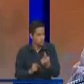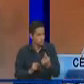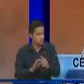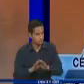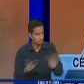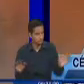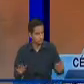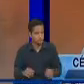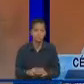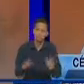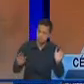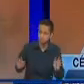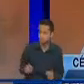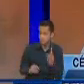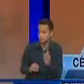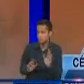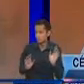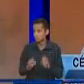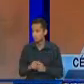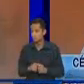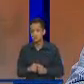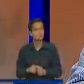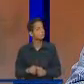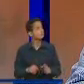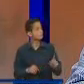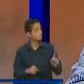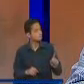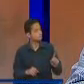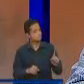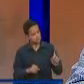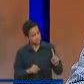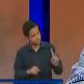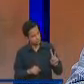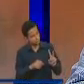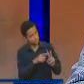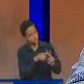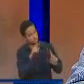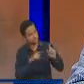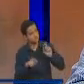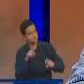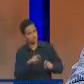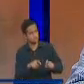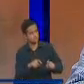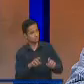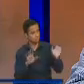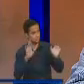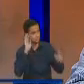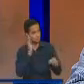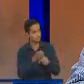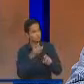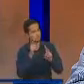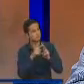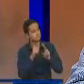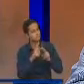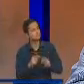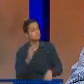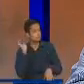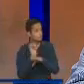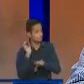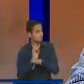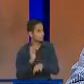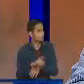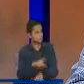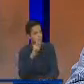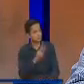las soluciones, evidentemente. Ahora, el otro tema pasa por investigación. Vamos y centrémonos en el Ecuador. ¿En el Ecuador tú ves